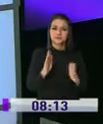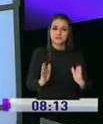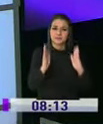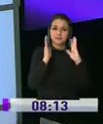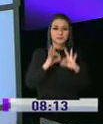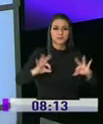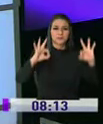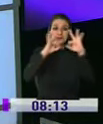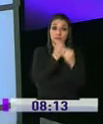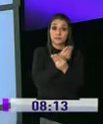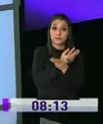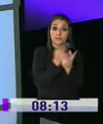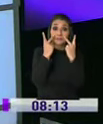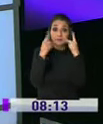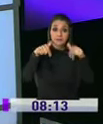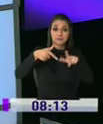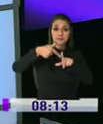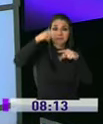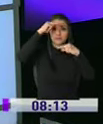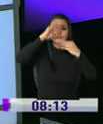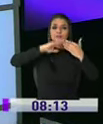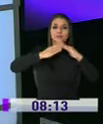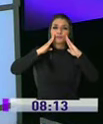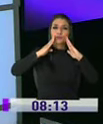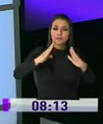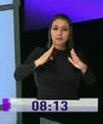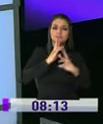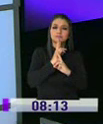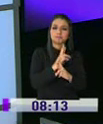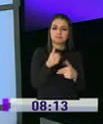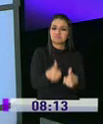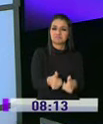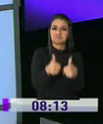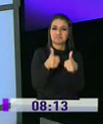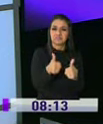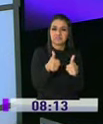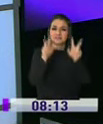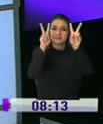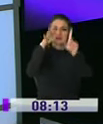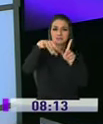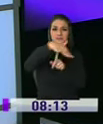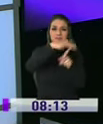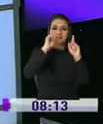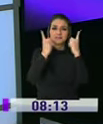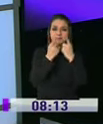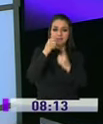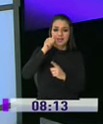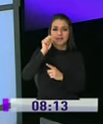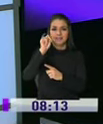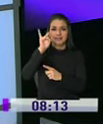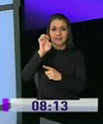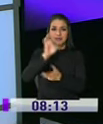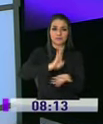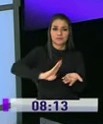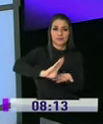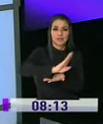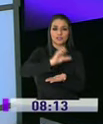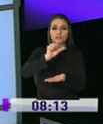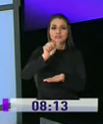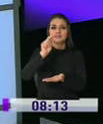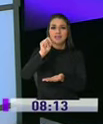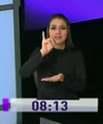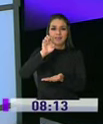Ya ven, este es el primer noticiero de la comunidad con resultados sobre este el Parque Santa Anita. Esto es en la Ciudadela Santiago, que ya